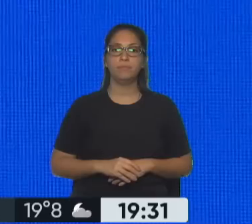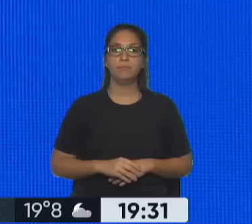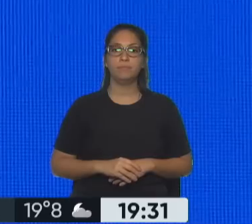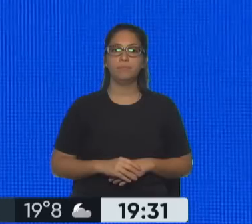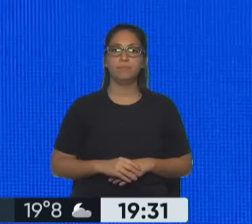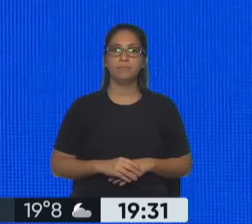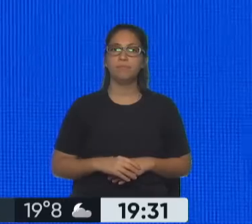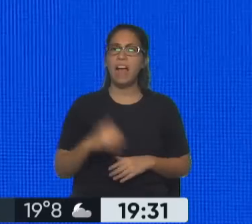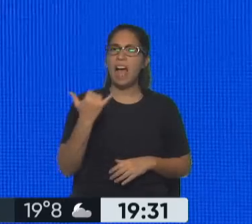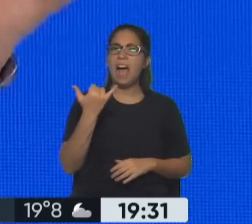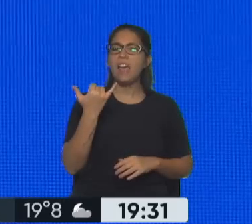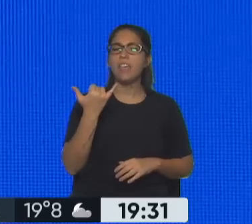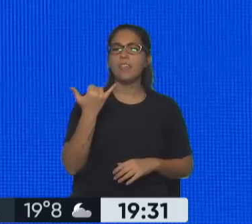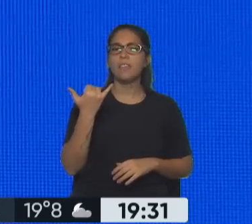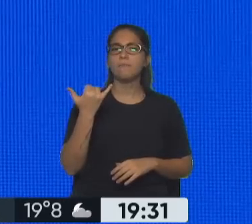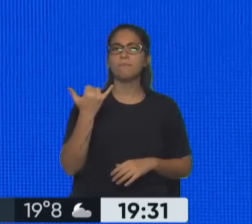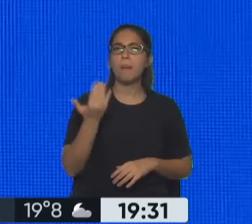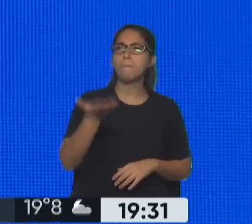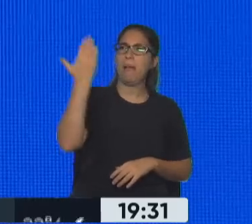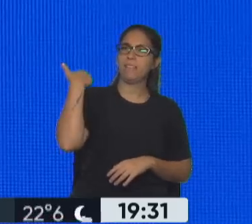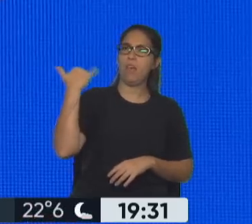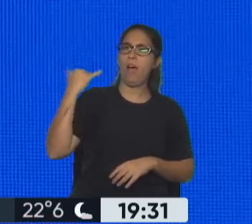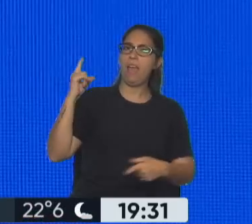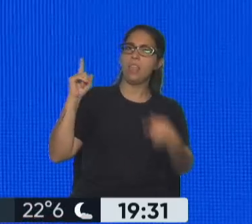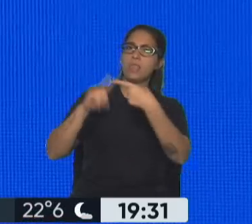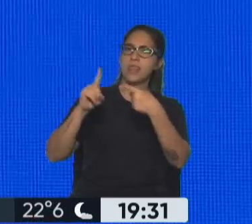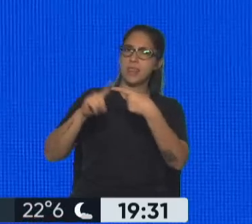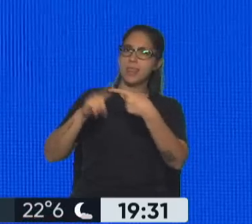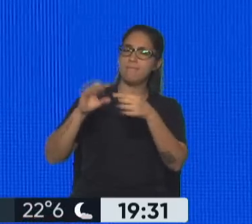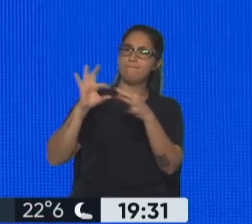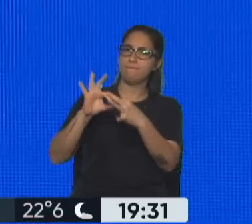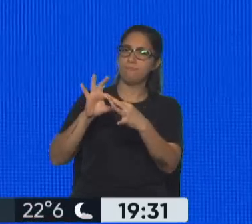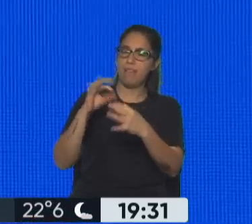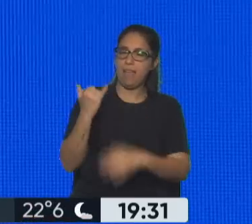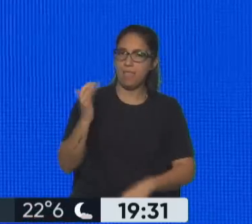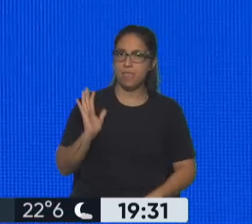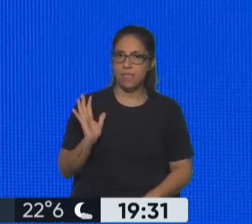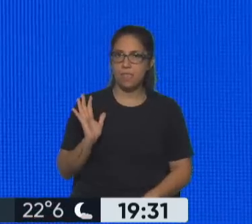hay un punto de contacto también con ese pasado, porque la situación en aquel momento,